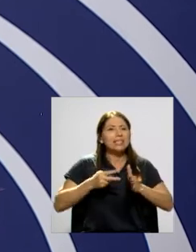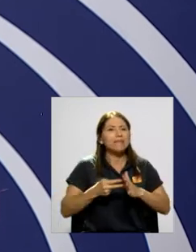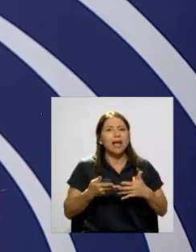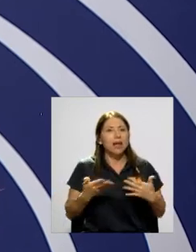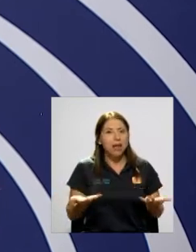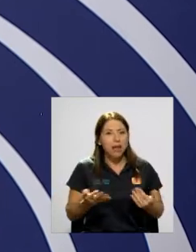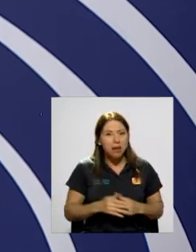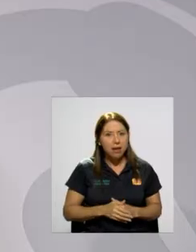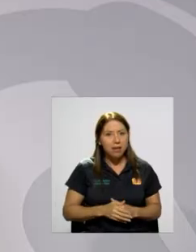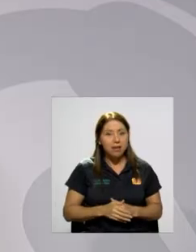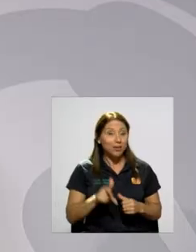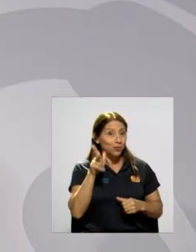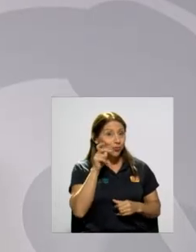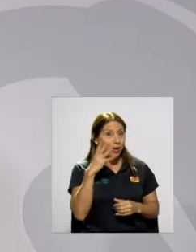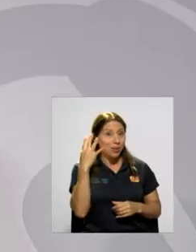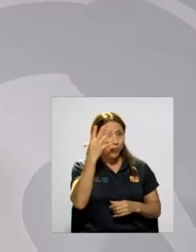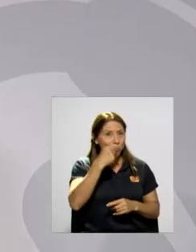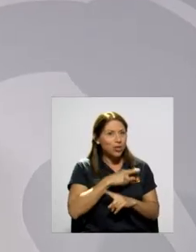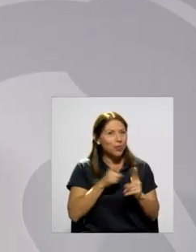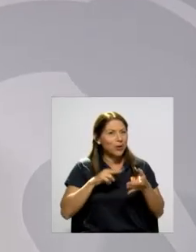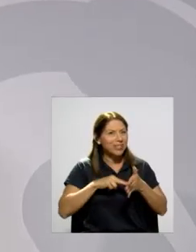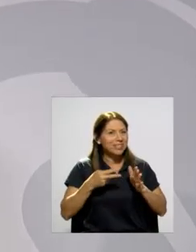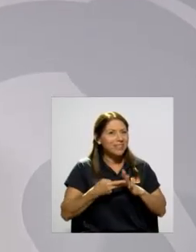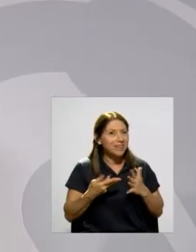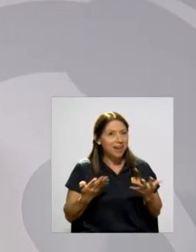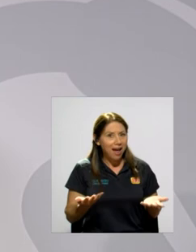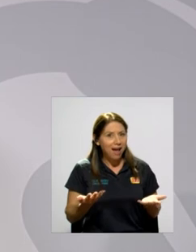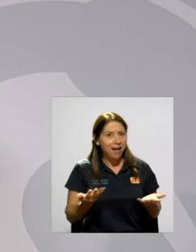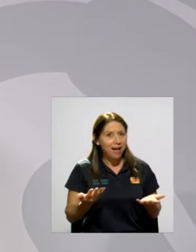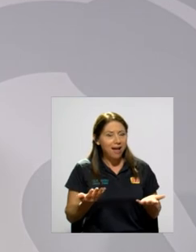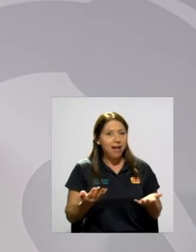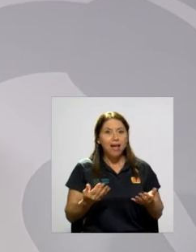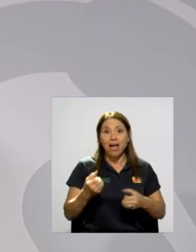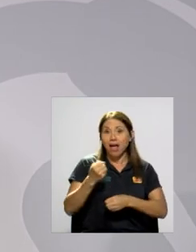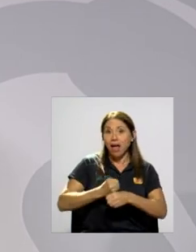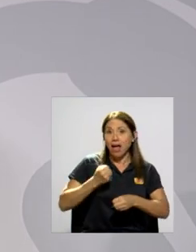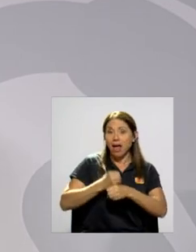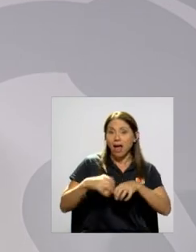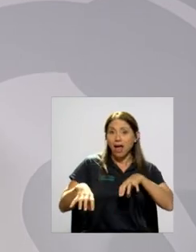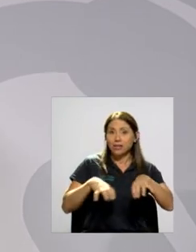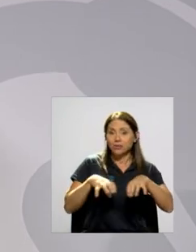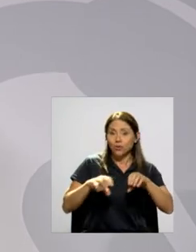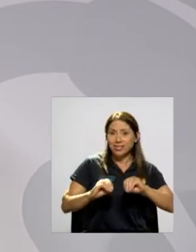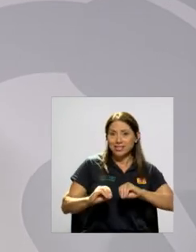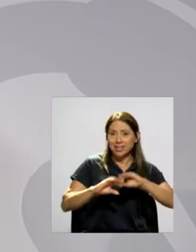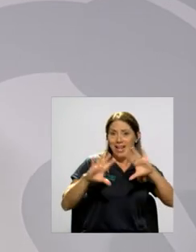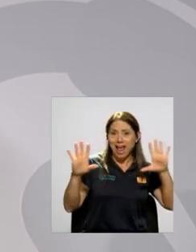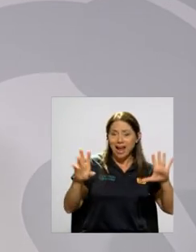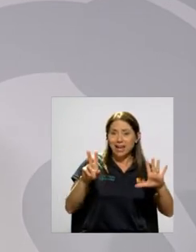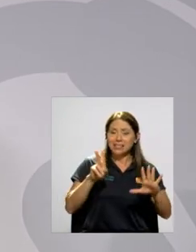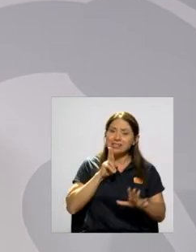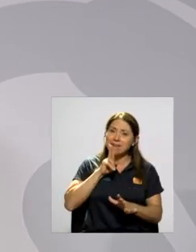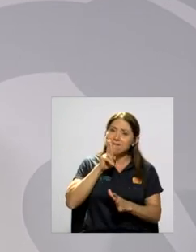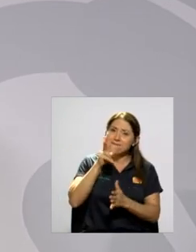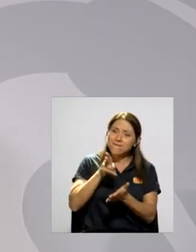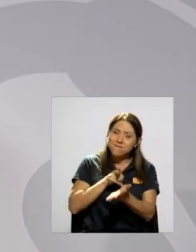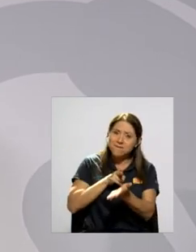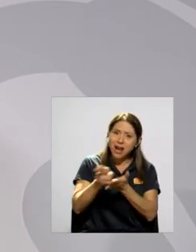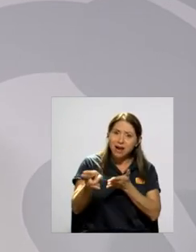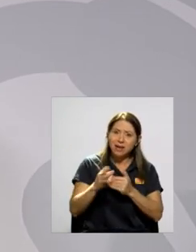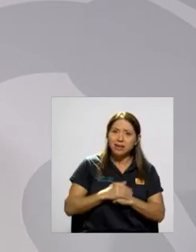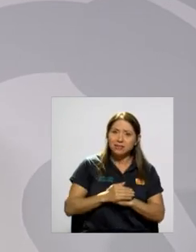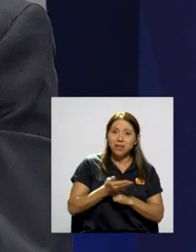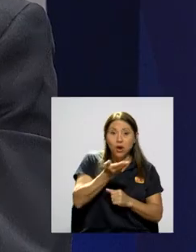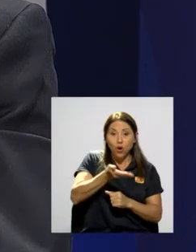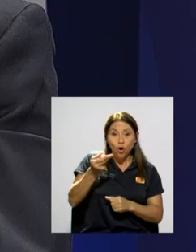Suena muy bonito, pero ¿qué significa, don Randall? Acciones muy claras, francas, llamar las cosas por su